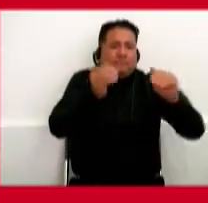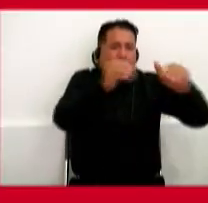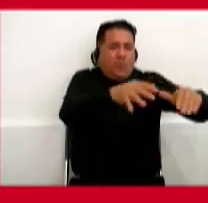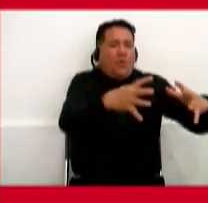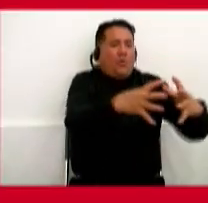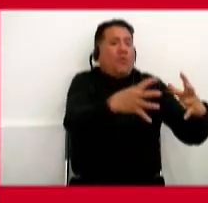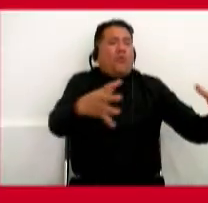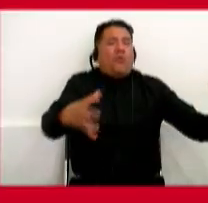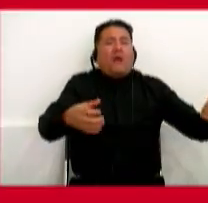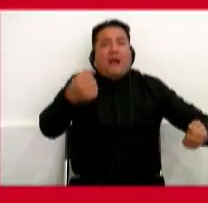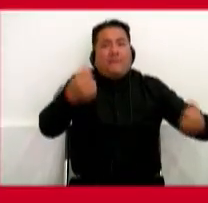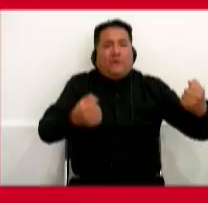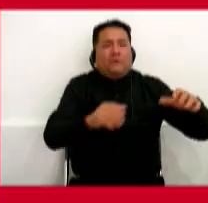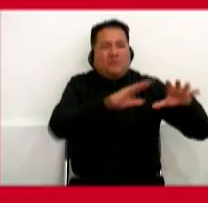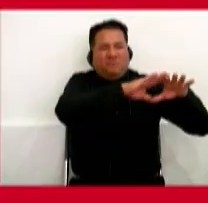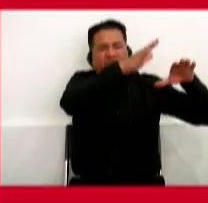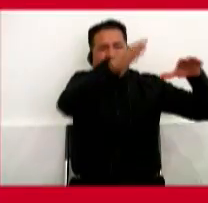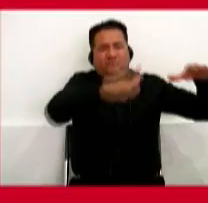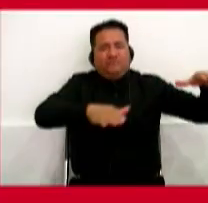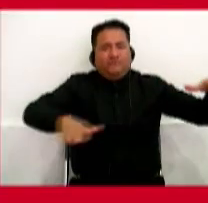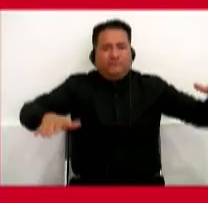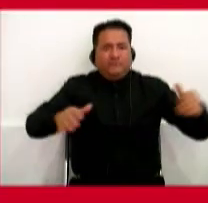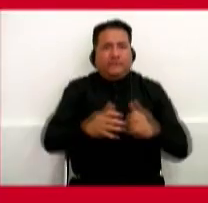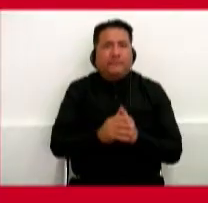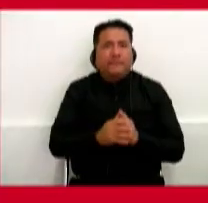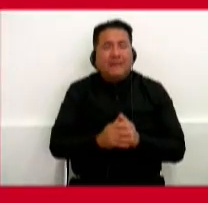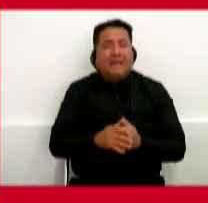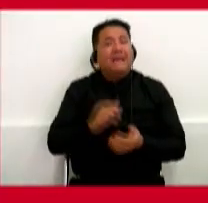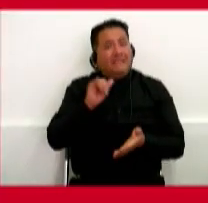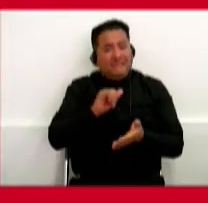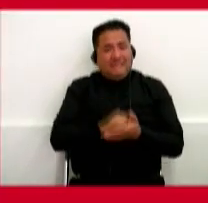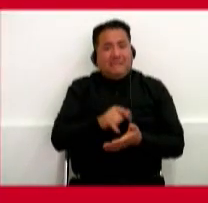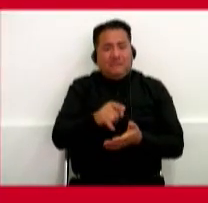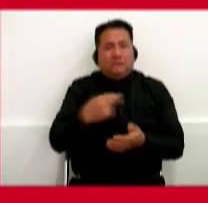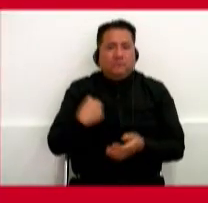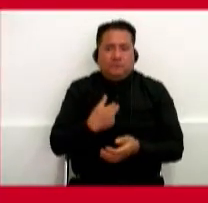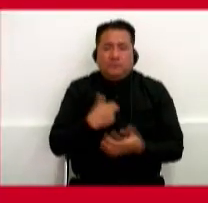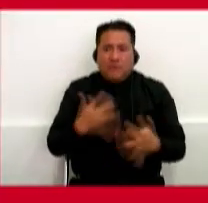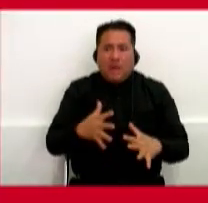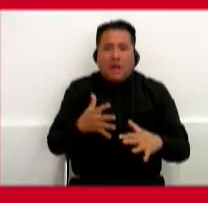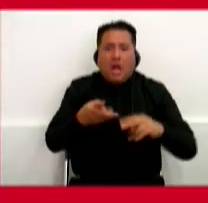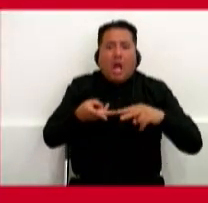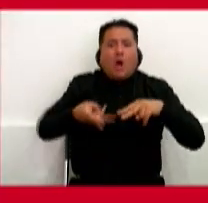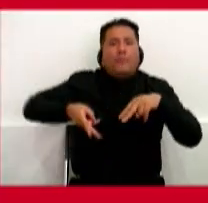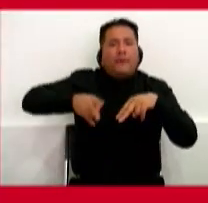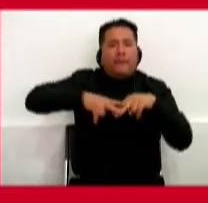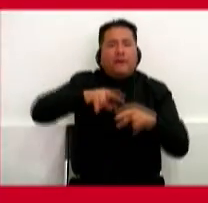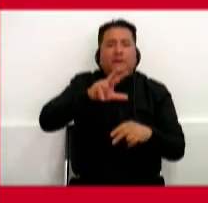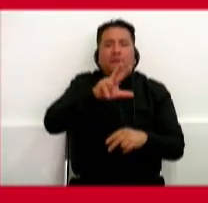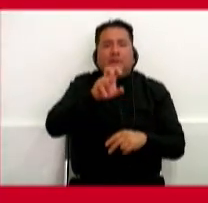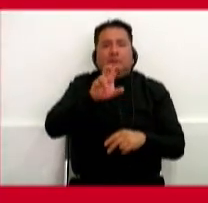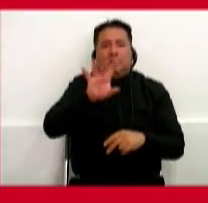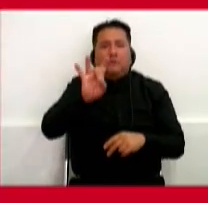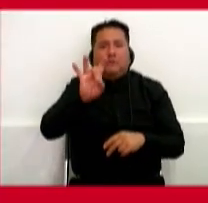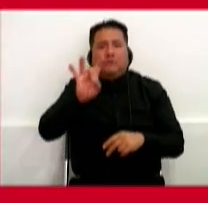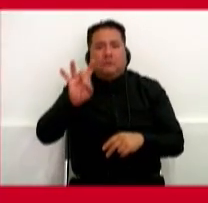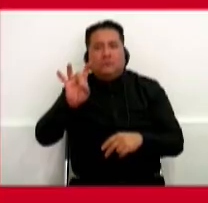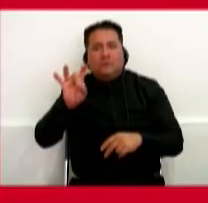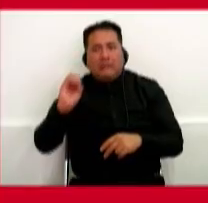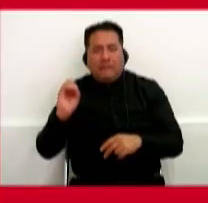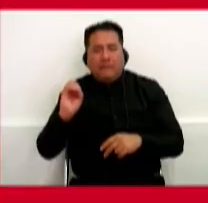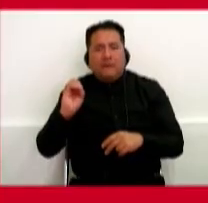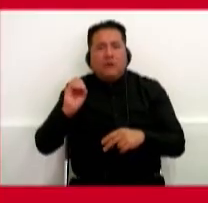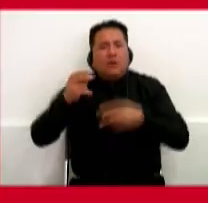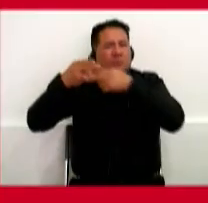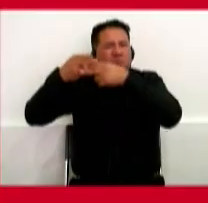Es en este paso que nosotros logramos poder subir a 380 toneladas de payload y luego ir retándonos